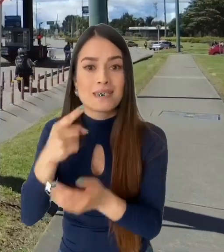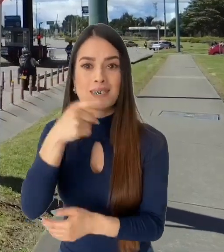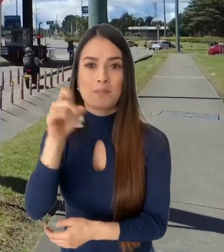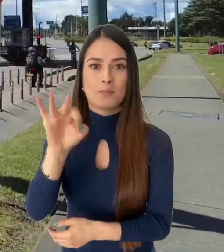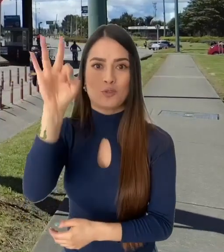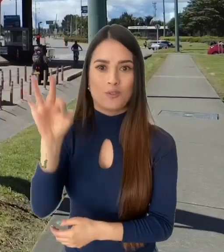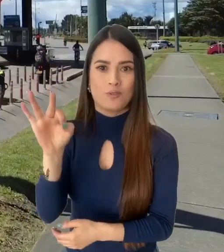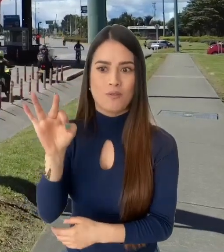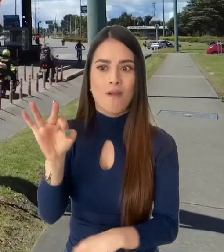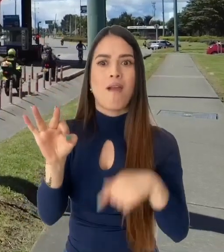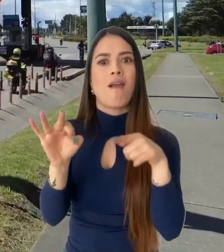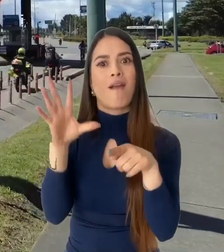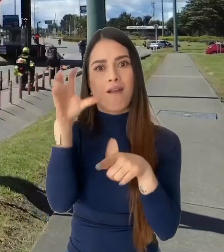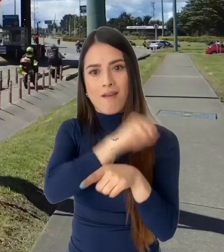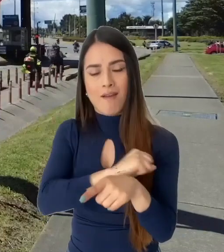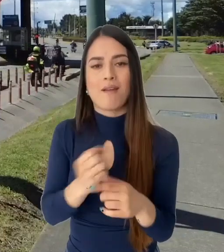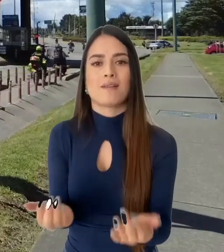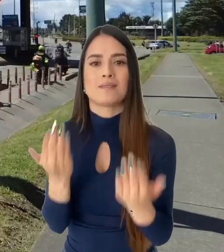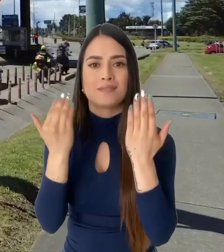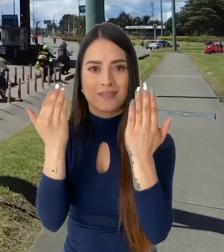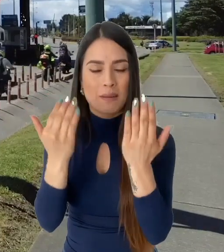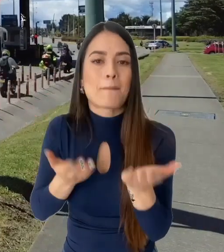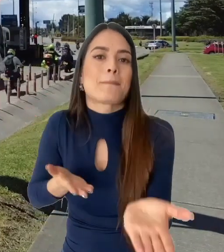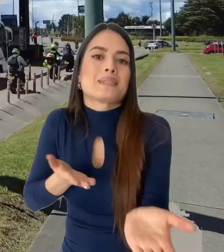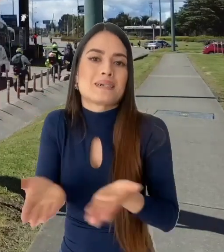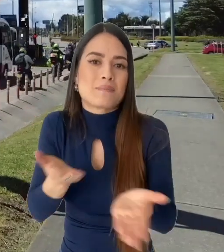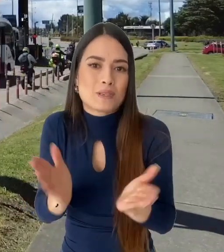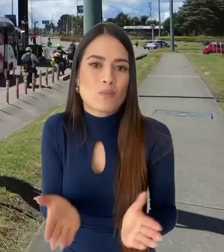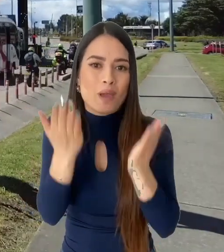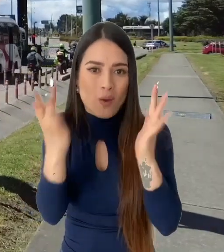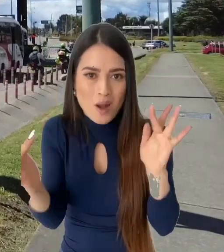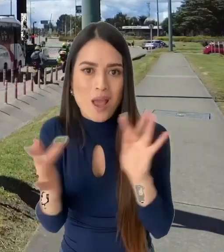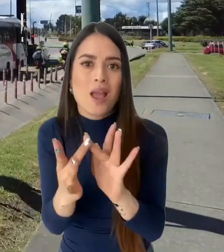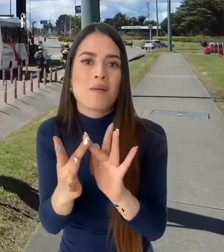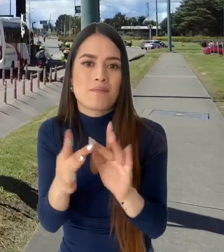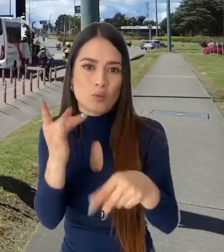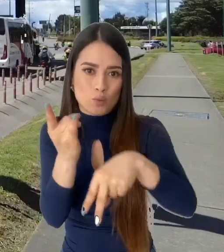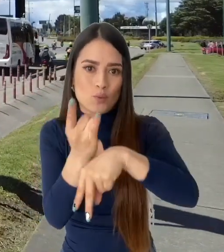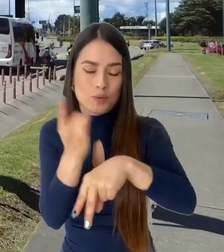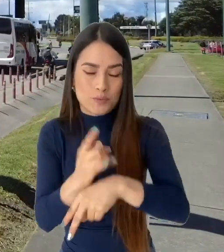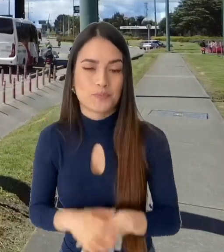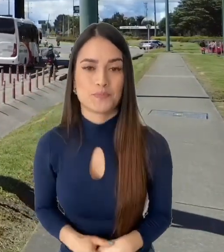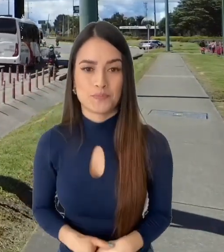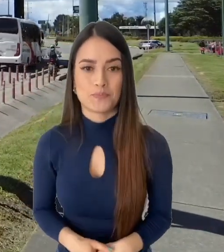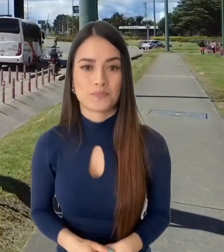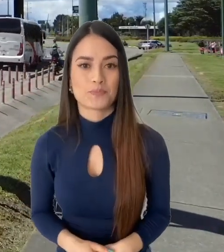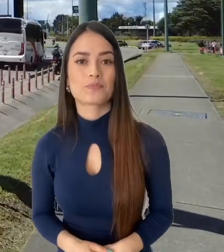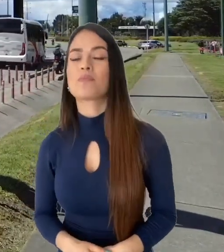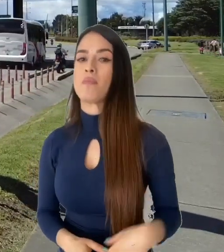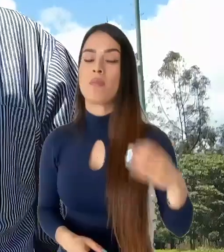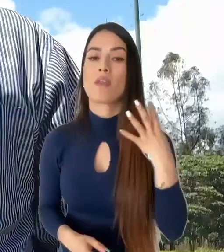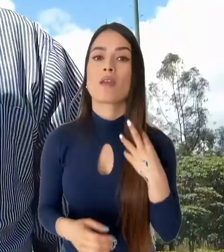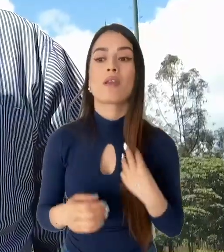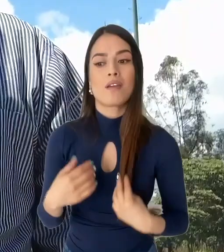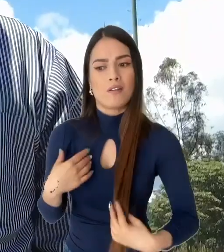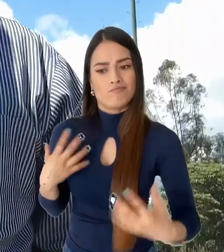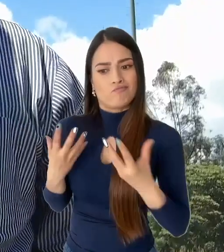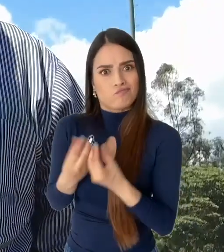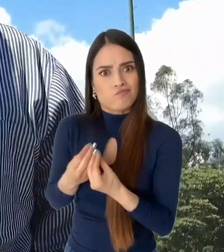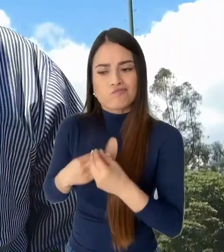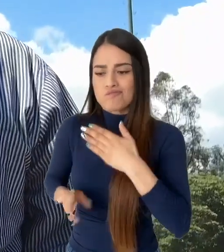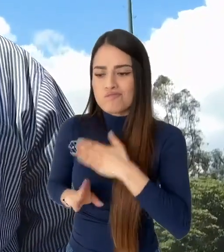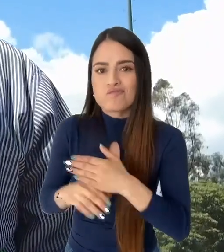en los aeropuertos se subsanaron el 100%, lo cual permite un servicio mejor para los usuarios